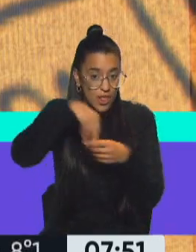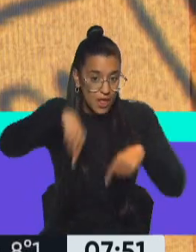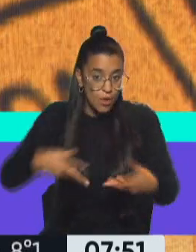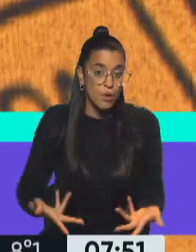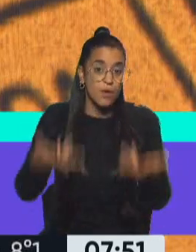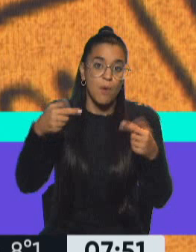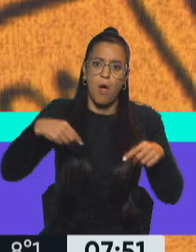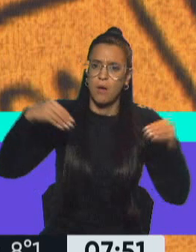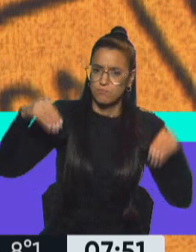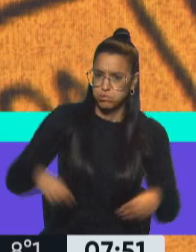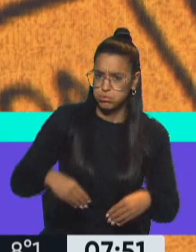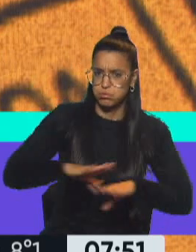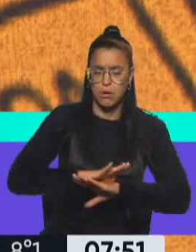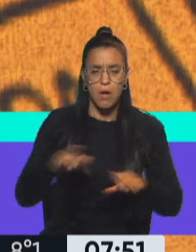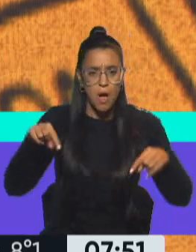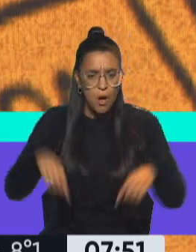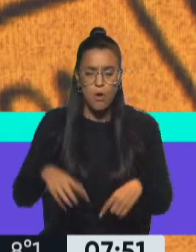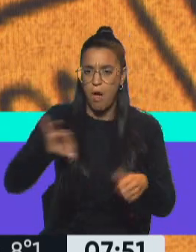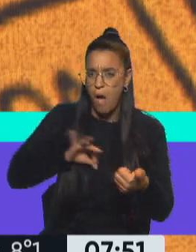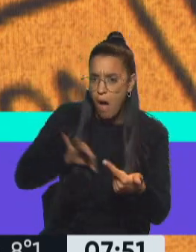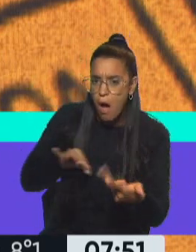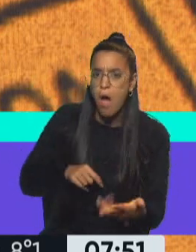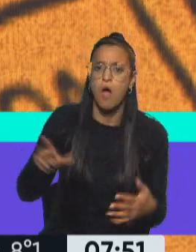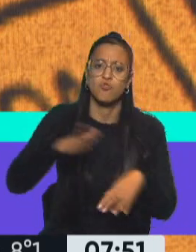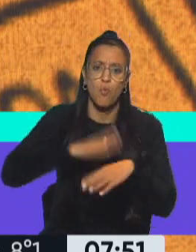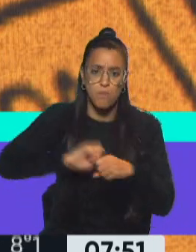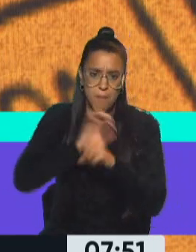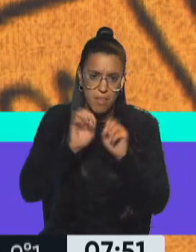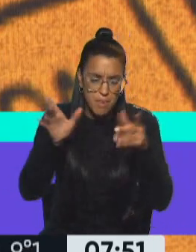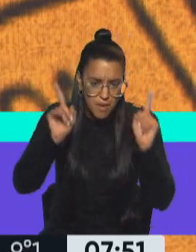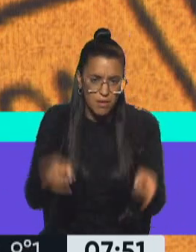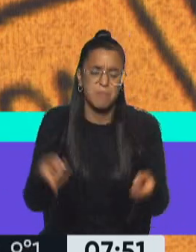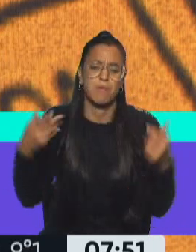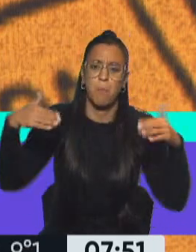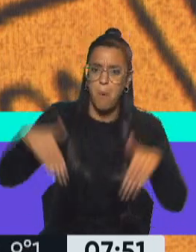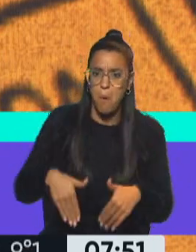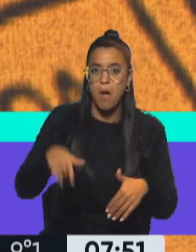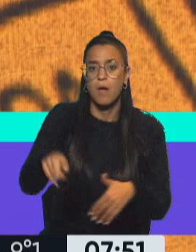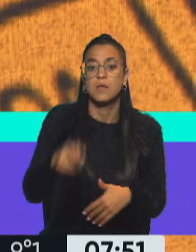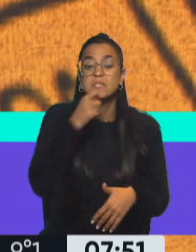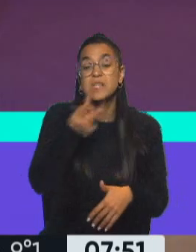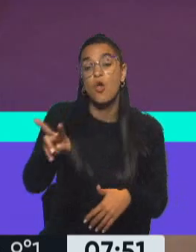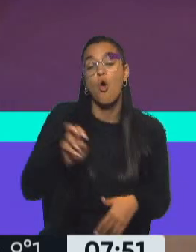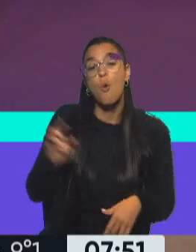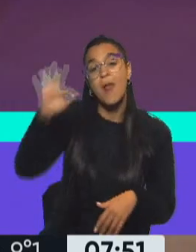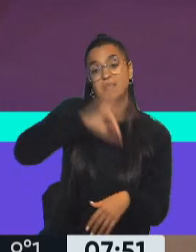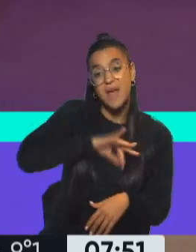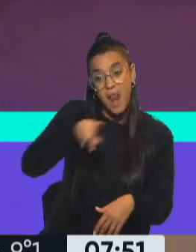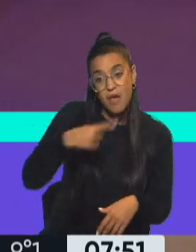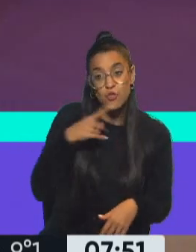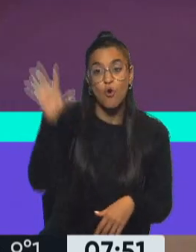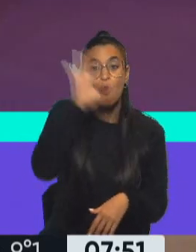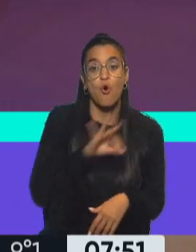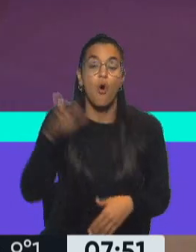está muy caído, digamos, después de los últimos años por la pandemia, o si quien cobra estos salarios van a ir